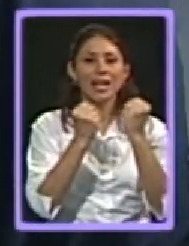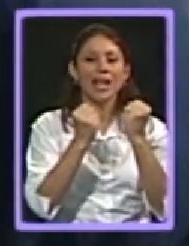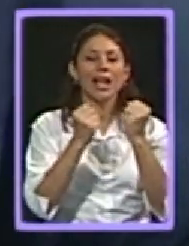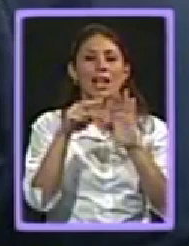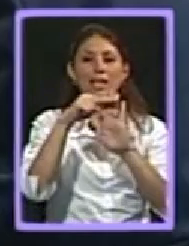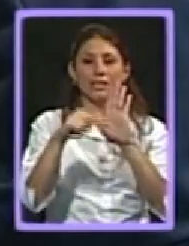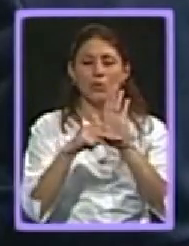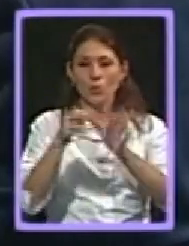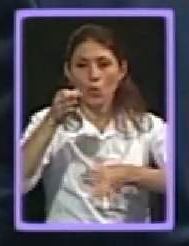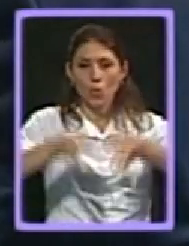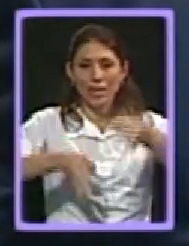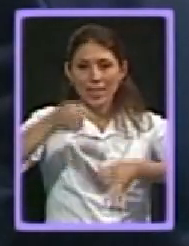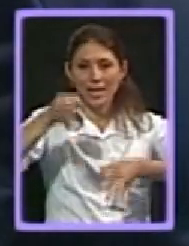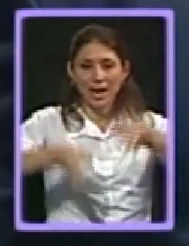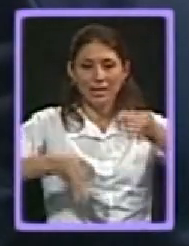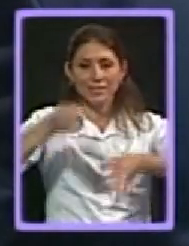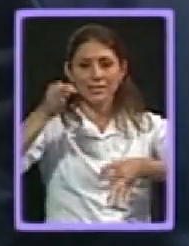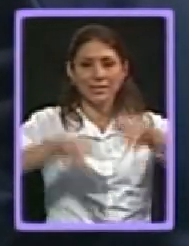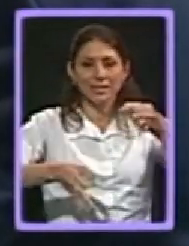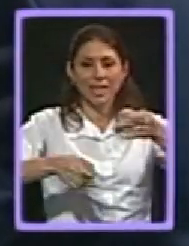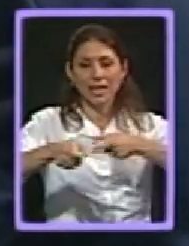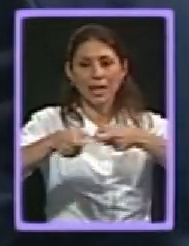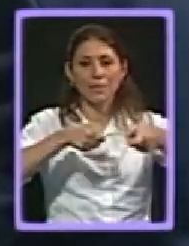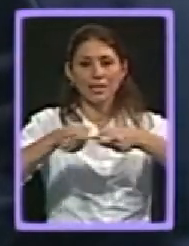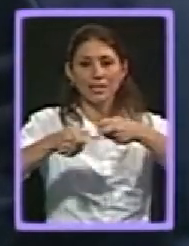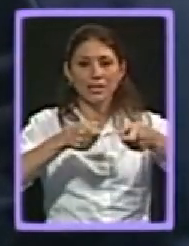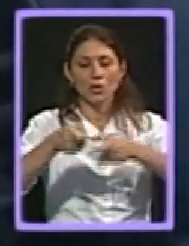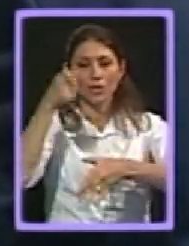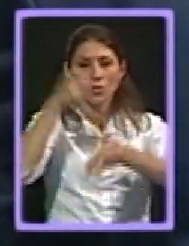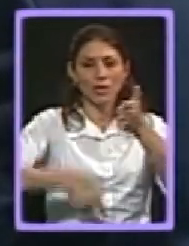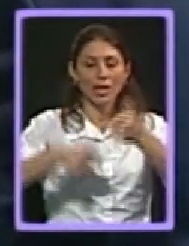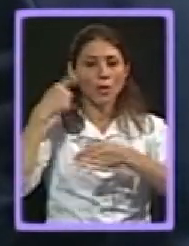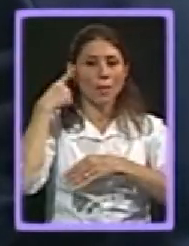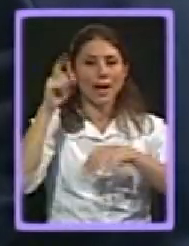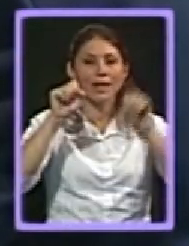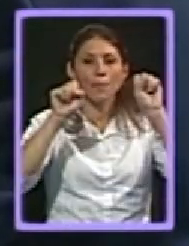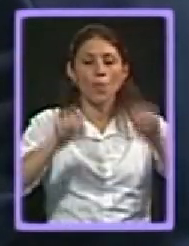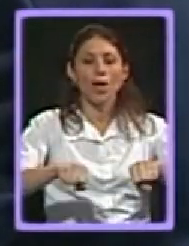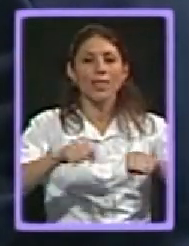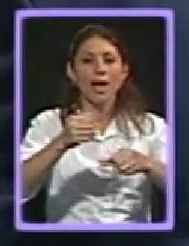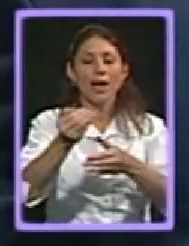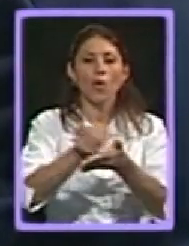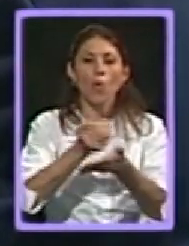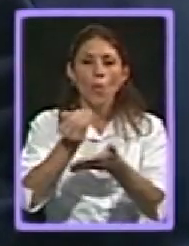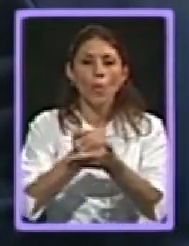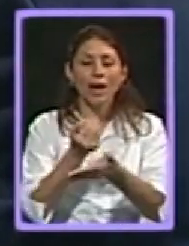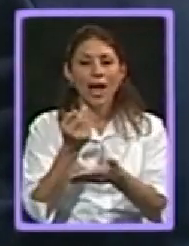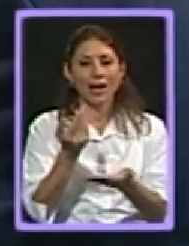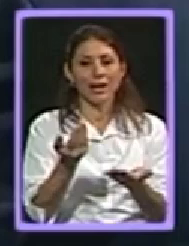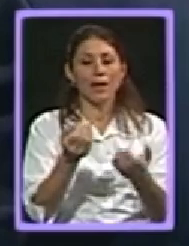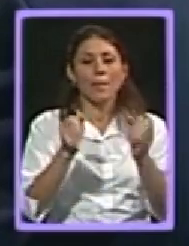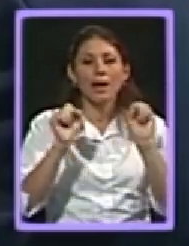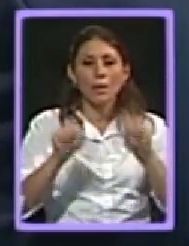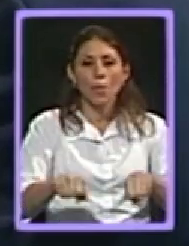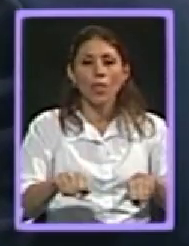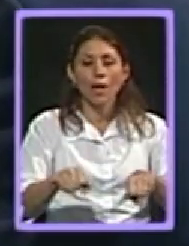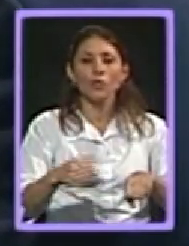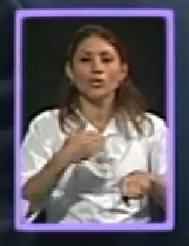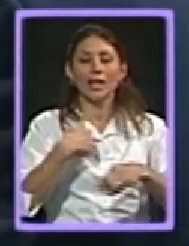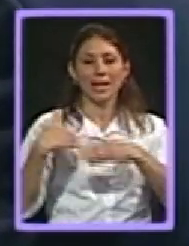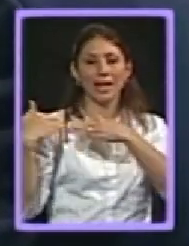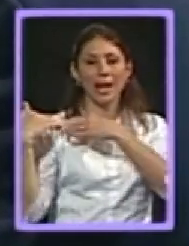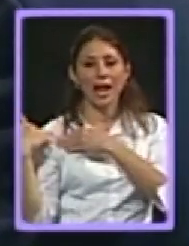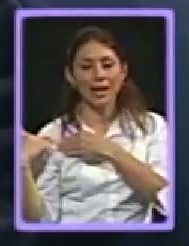de la administración tributaria para que pueda cobrar y podamos llevar la carga tributaria a